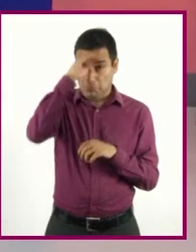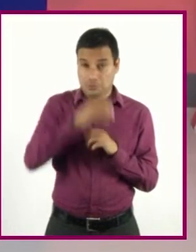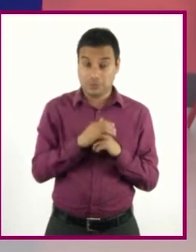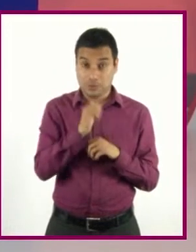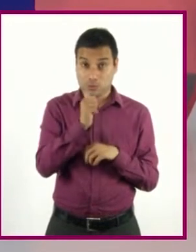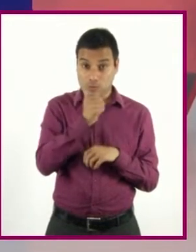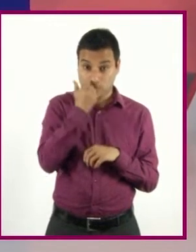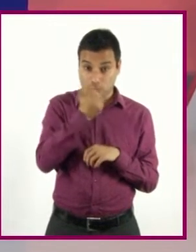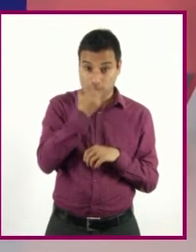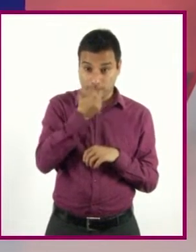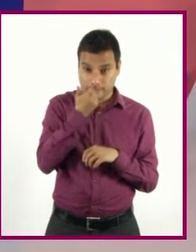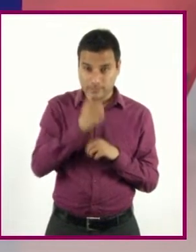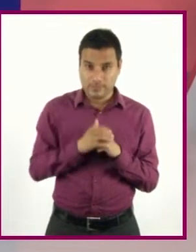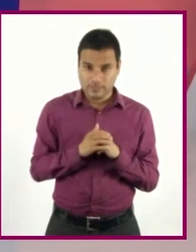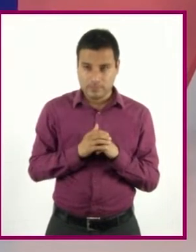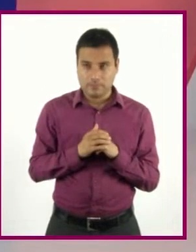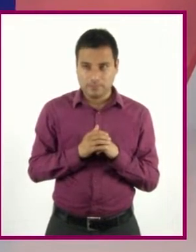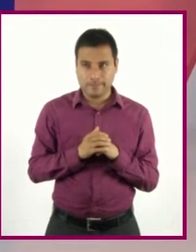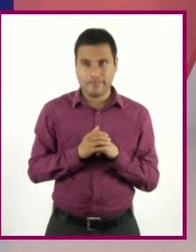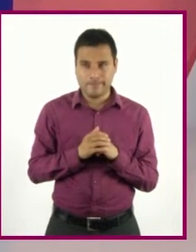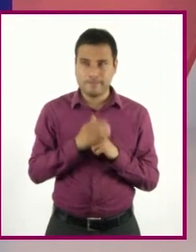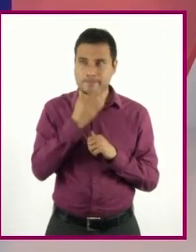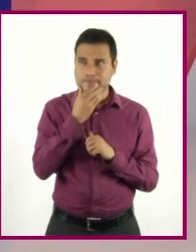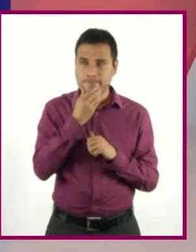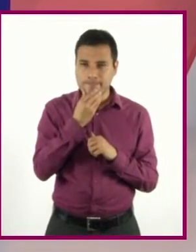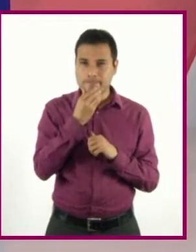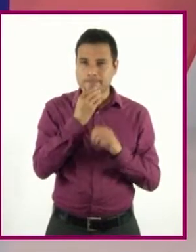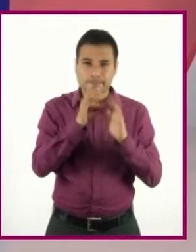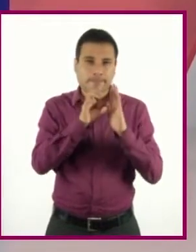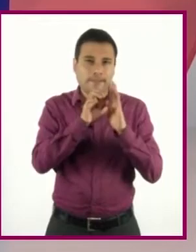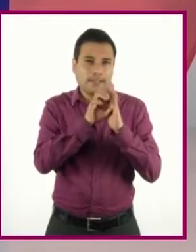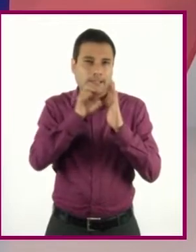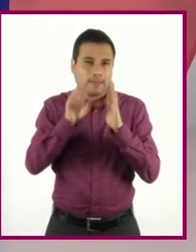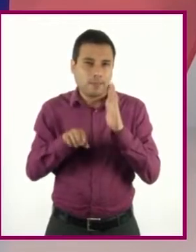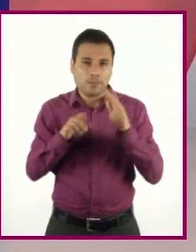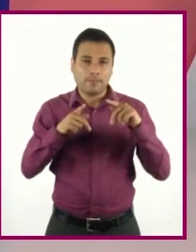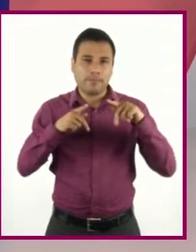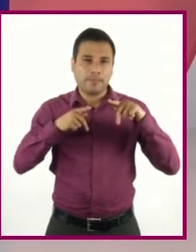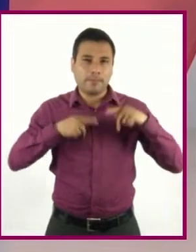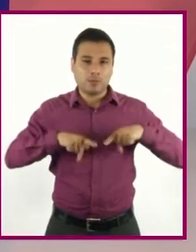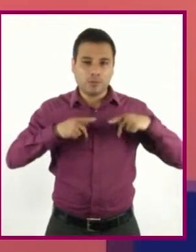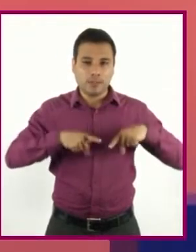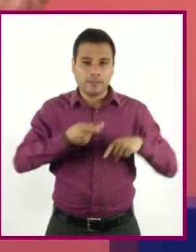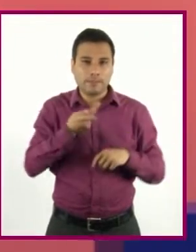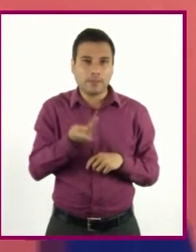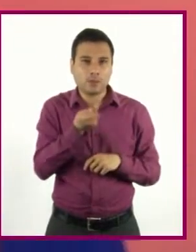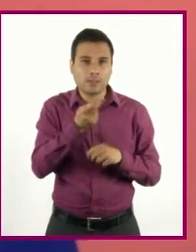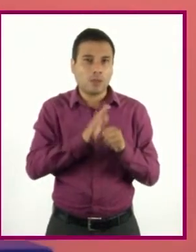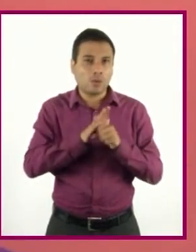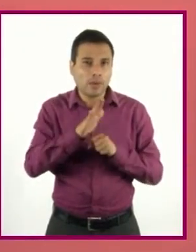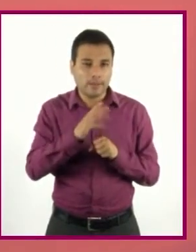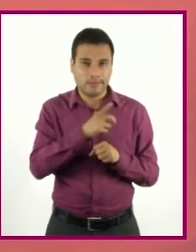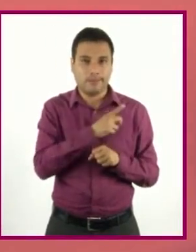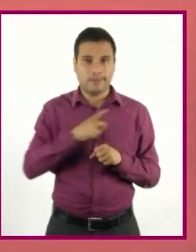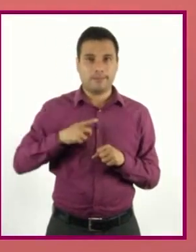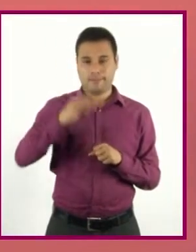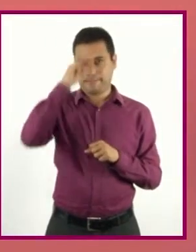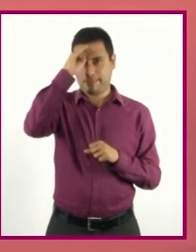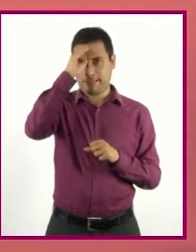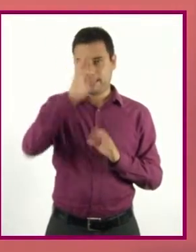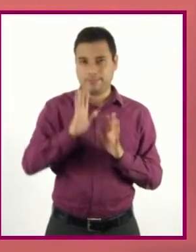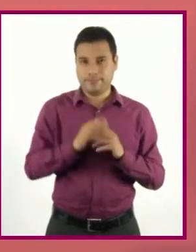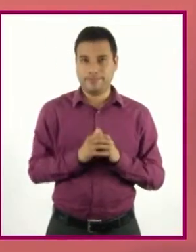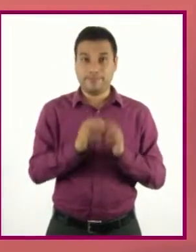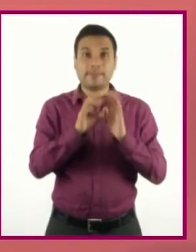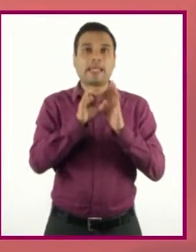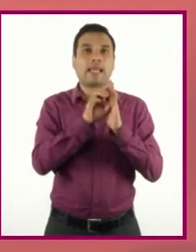alumnos piensen preguntas que le harían a una persona cualquiera. Digamos, a alguien a quien pudieran